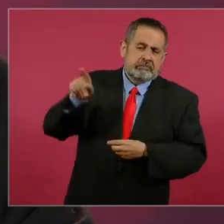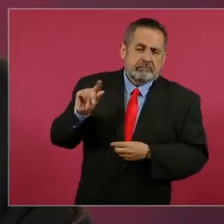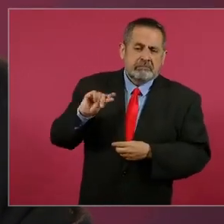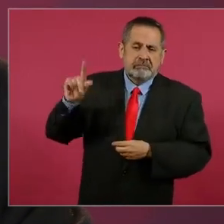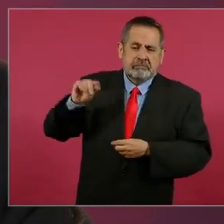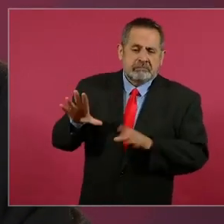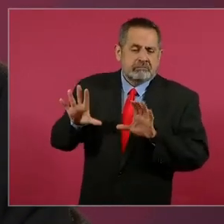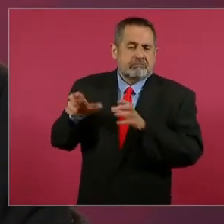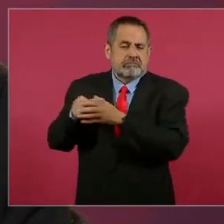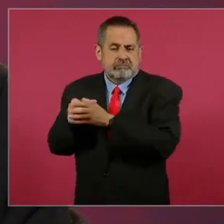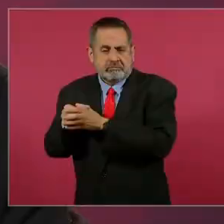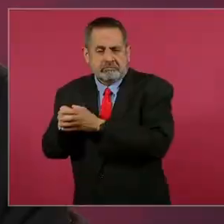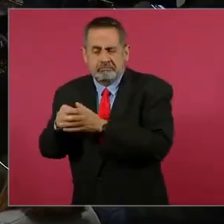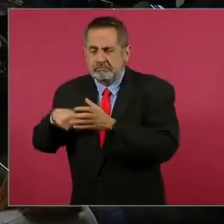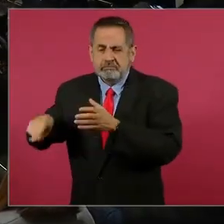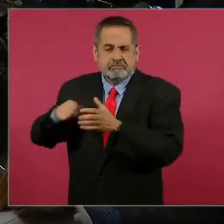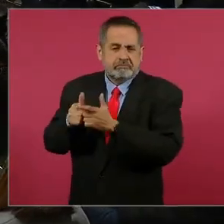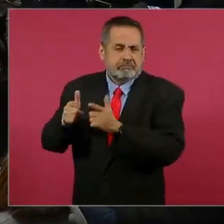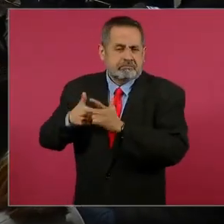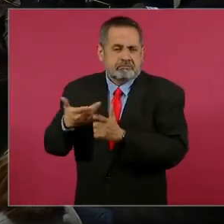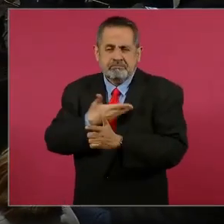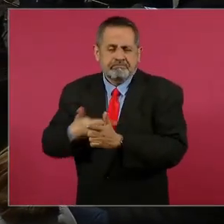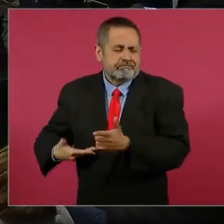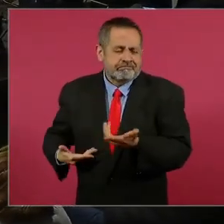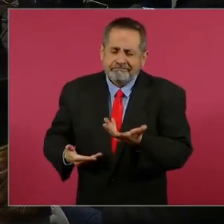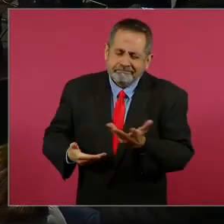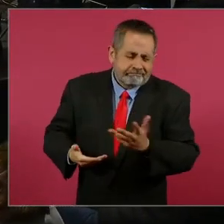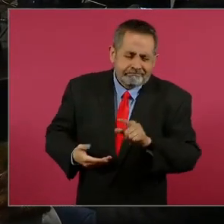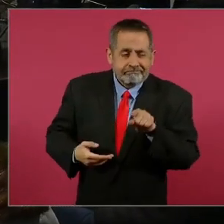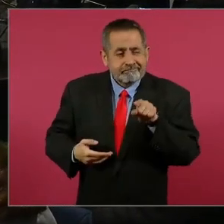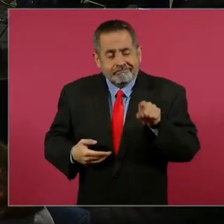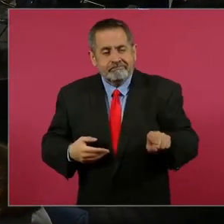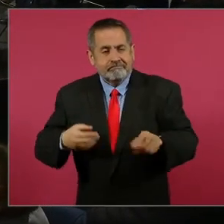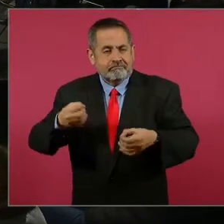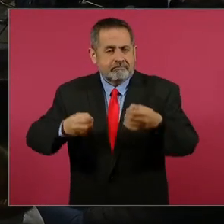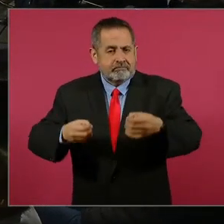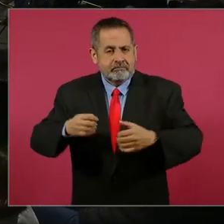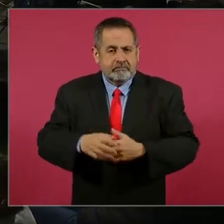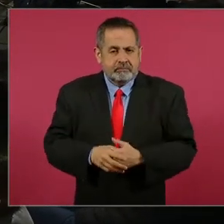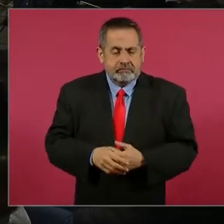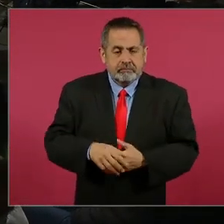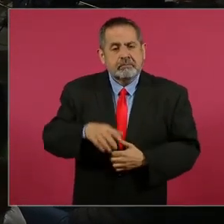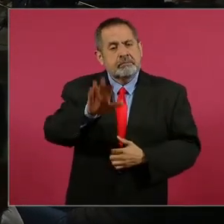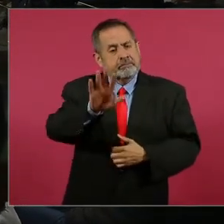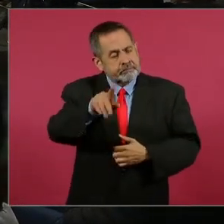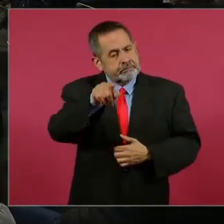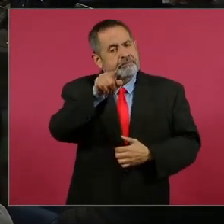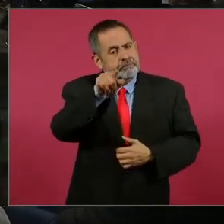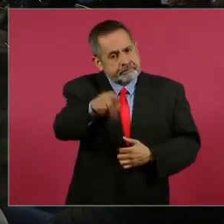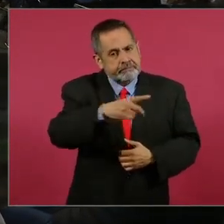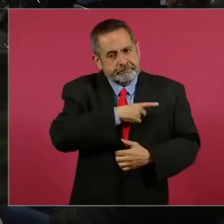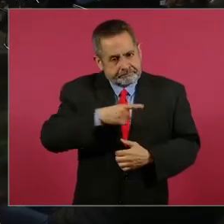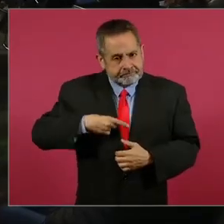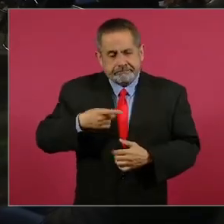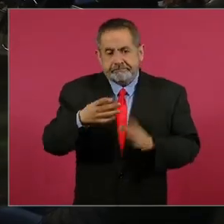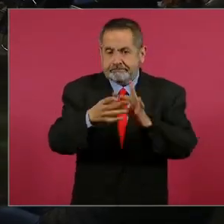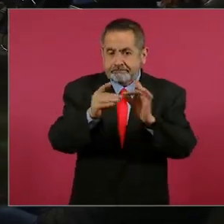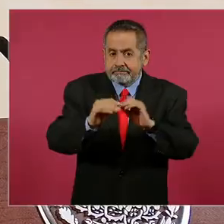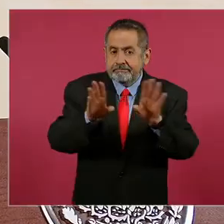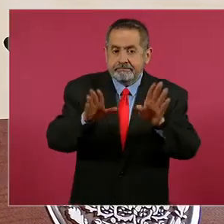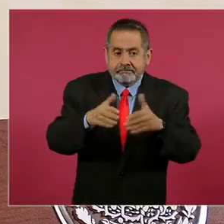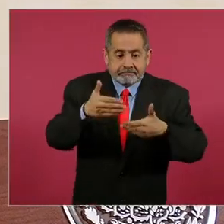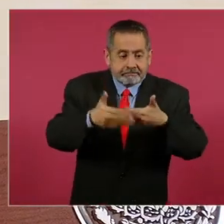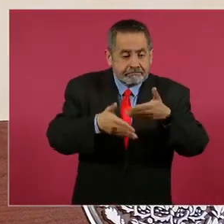funcionarios del Ejecutivo. Es que no estoy culpándolos a ustedes, te estoy mencionando que… Ah, sí, pero deberías de decir, sí, que es